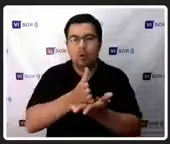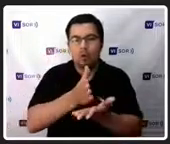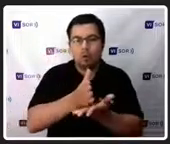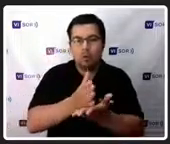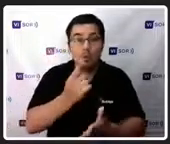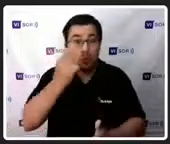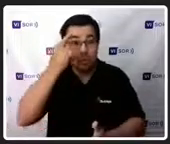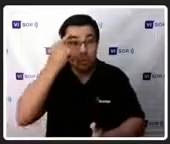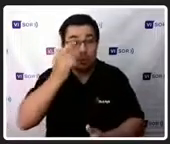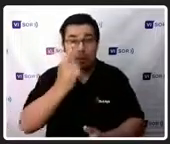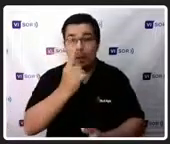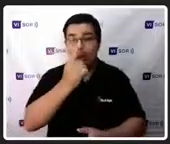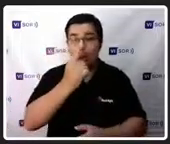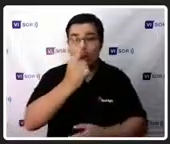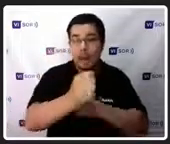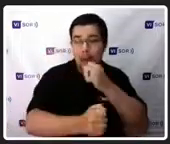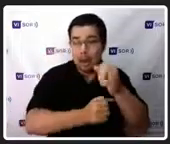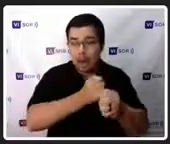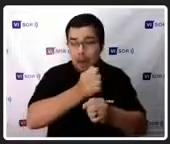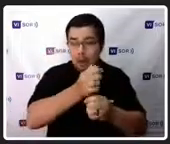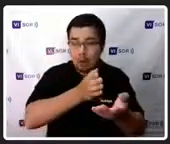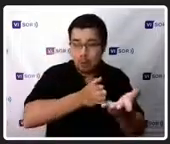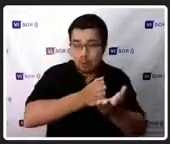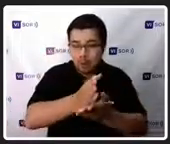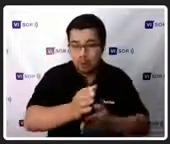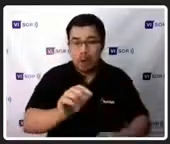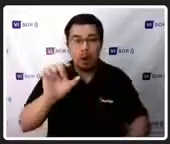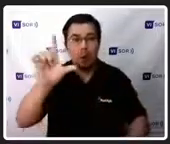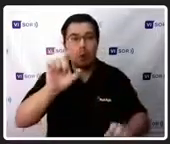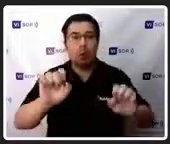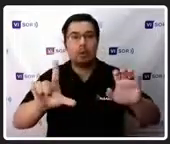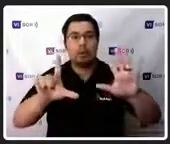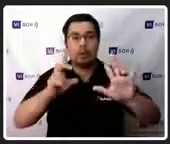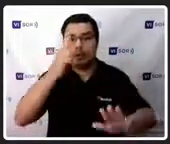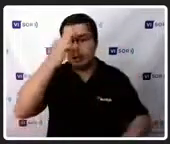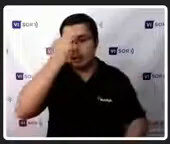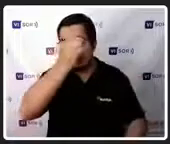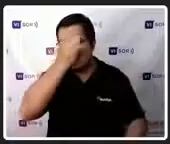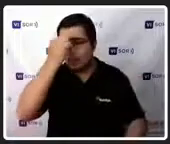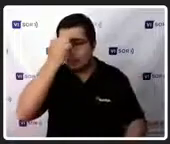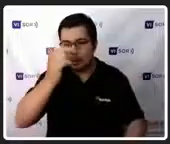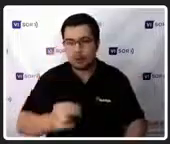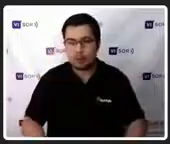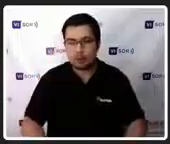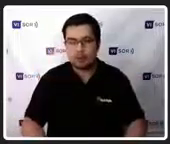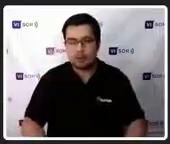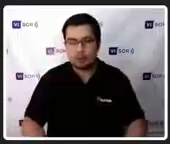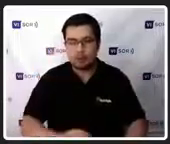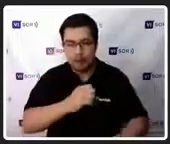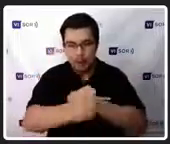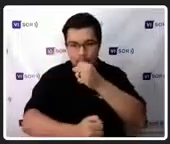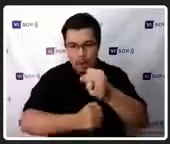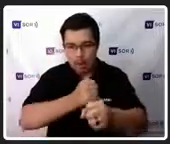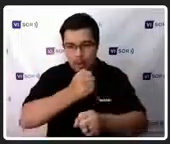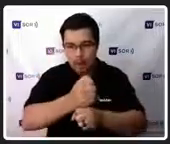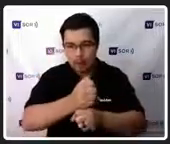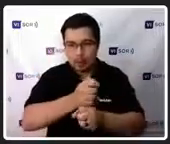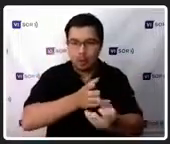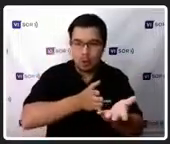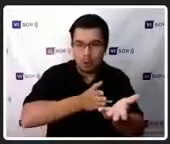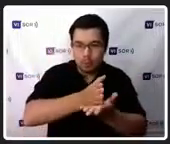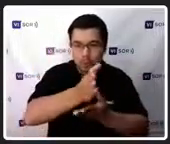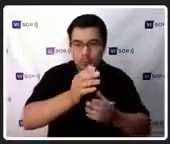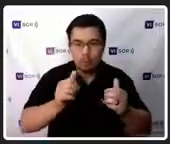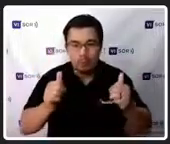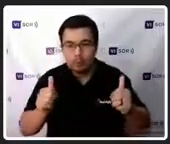de marzo, lunes 7 de marzo va a partir el año académico. Ahí está entonces Adelita, ahí viene Mar ahí las clases de segunda semana,